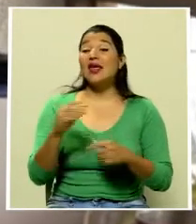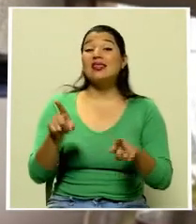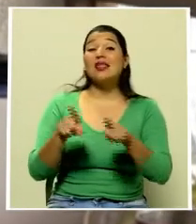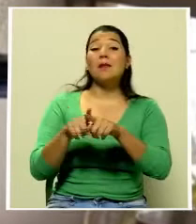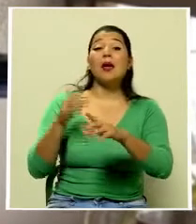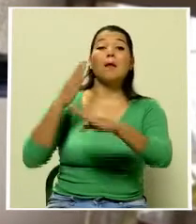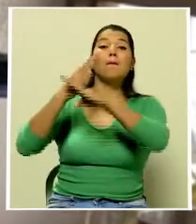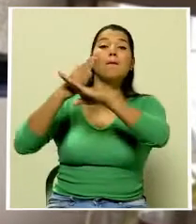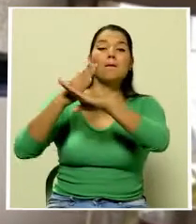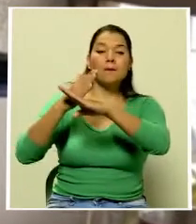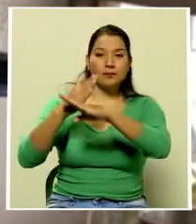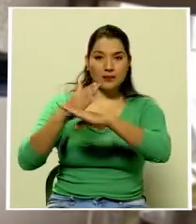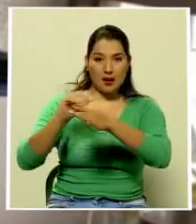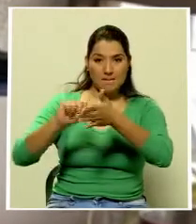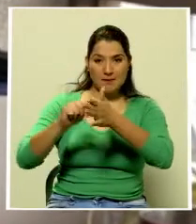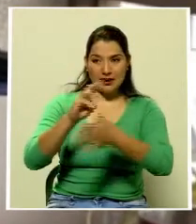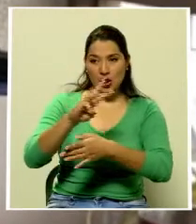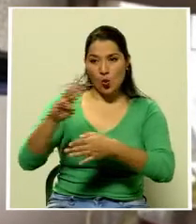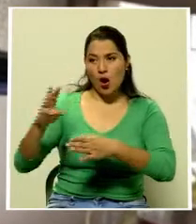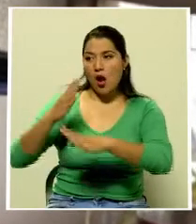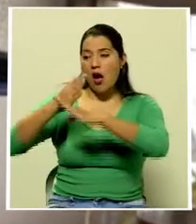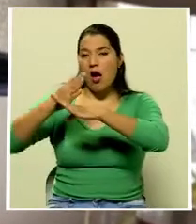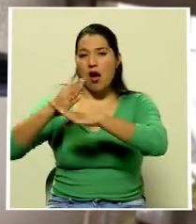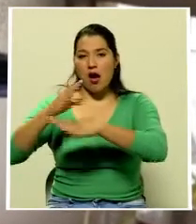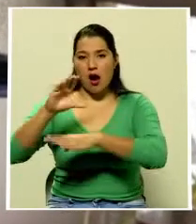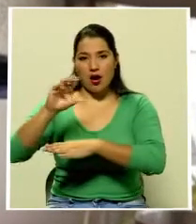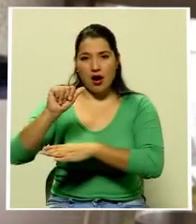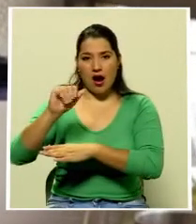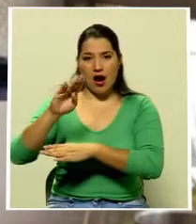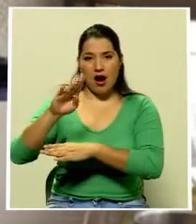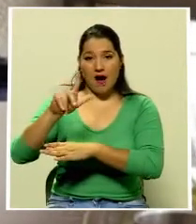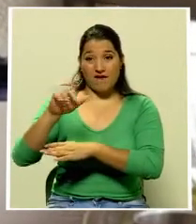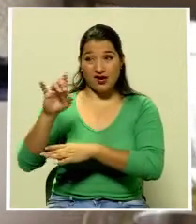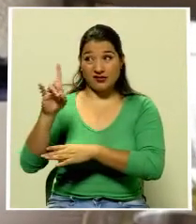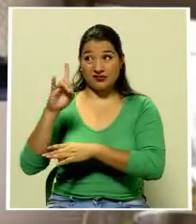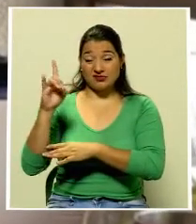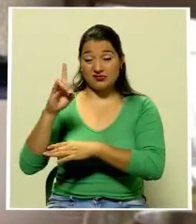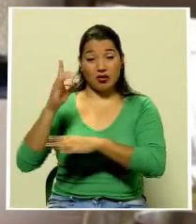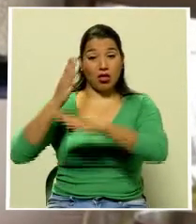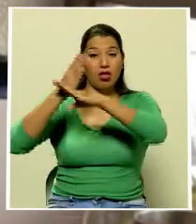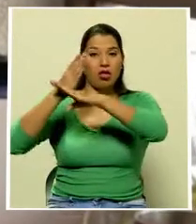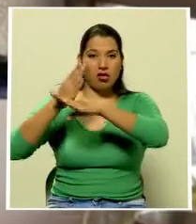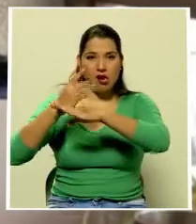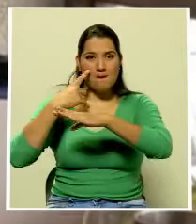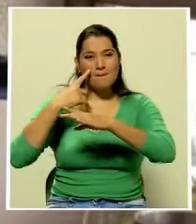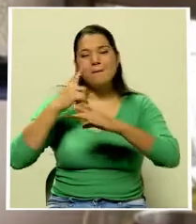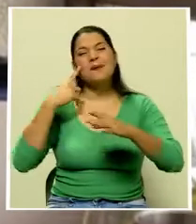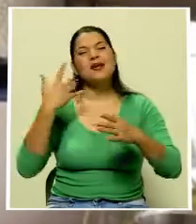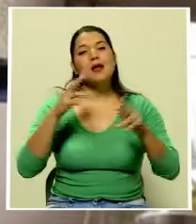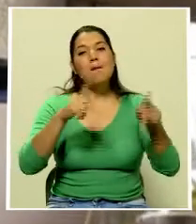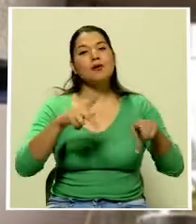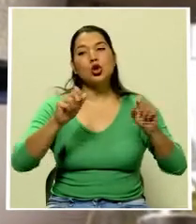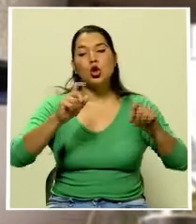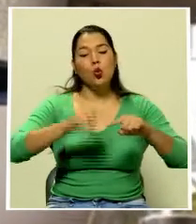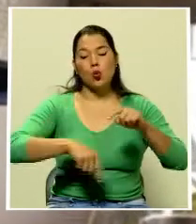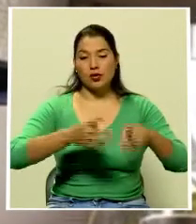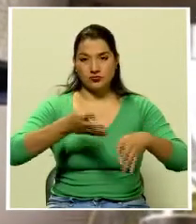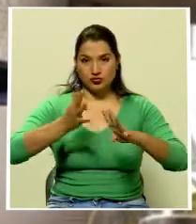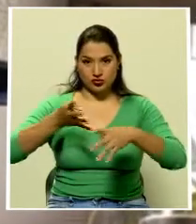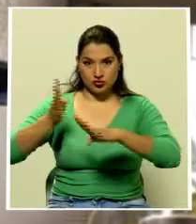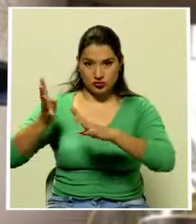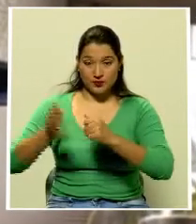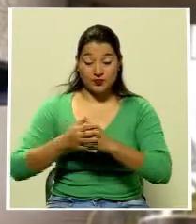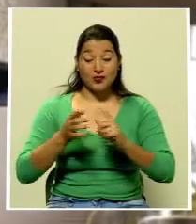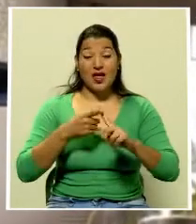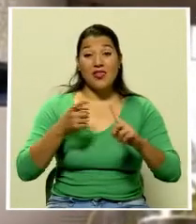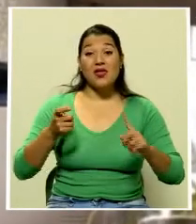las páginas web. El Pitazo ha sufrido el bloqueo de 4 dominios desde septiembre del